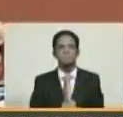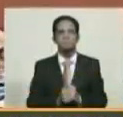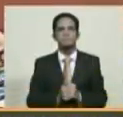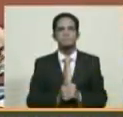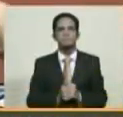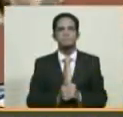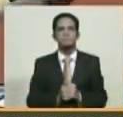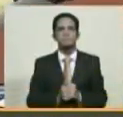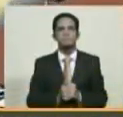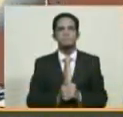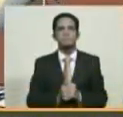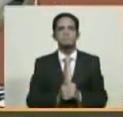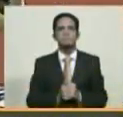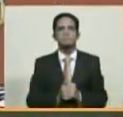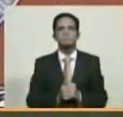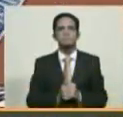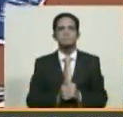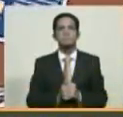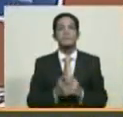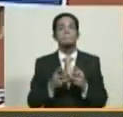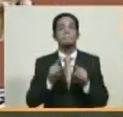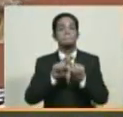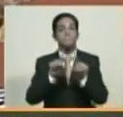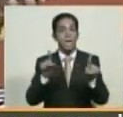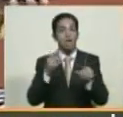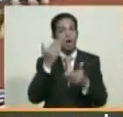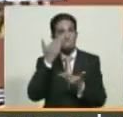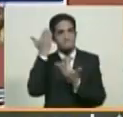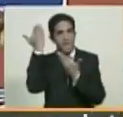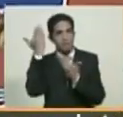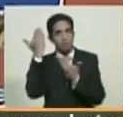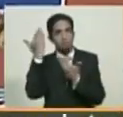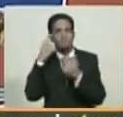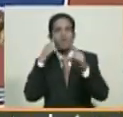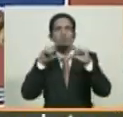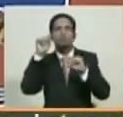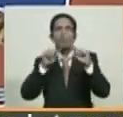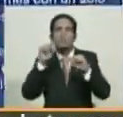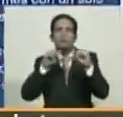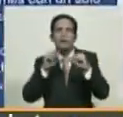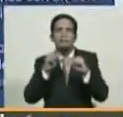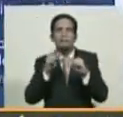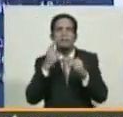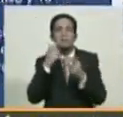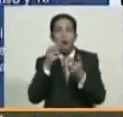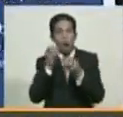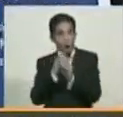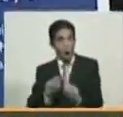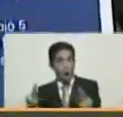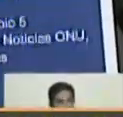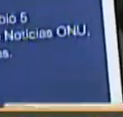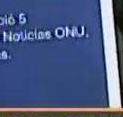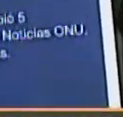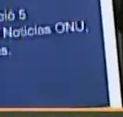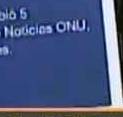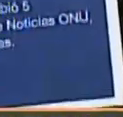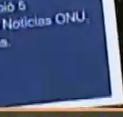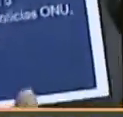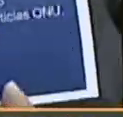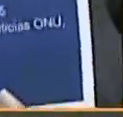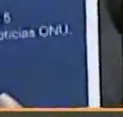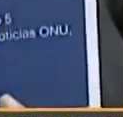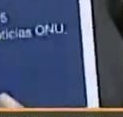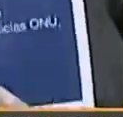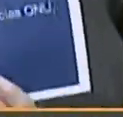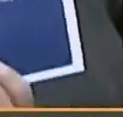Lima. Pero si vemos en la cuenta de la ONU, del 1 al 29